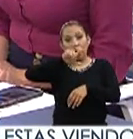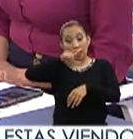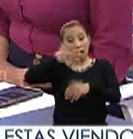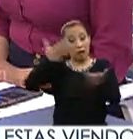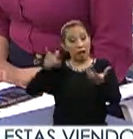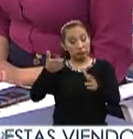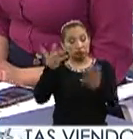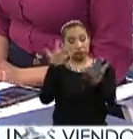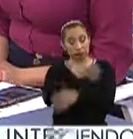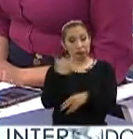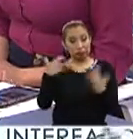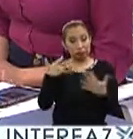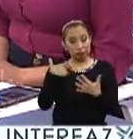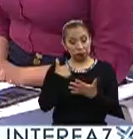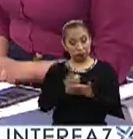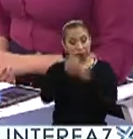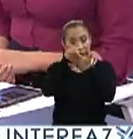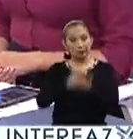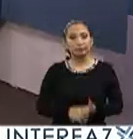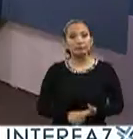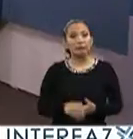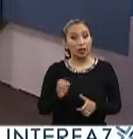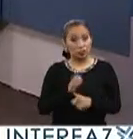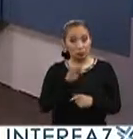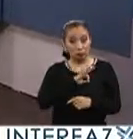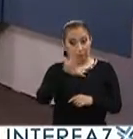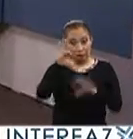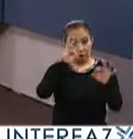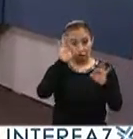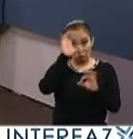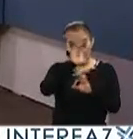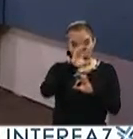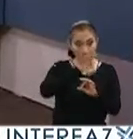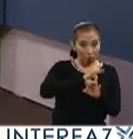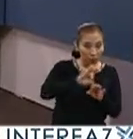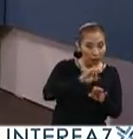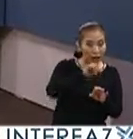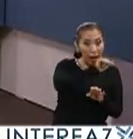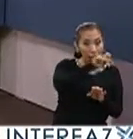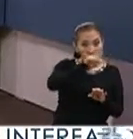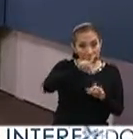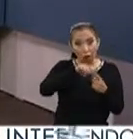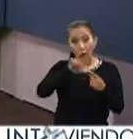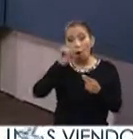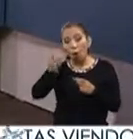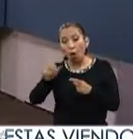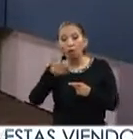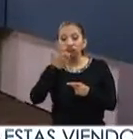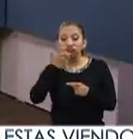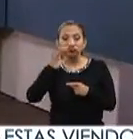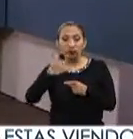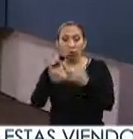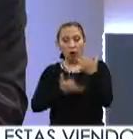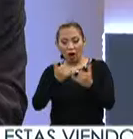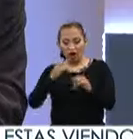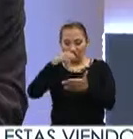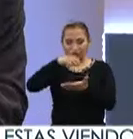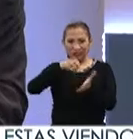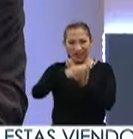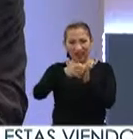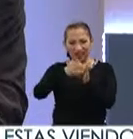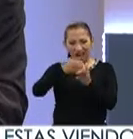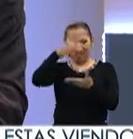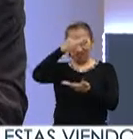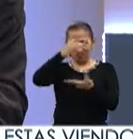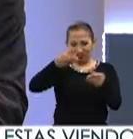una sorprendente y una gran herramienta. Pero entonces los puedes encontrar en cualquier lugar. Pueden ser desde aplicaciones, pueden ser desde los tradicionales videojuegos que compramos en